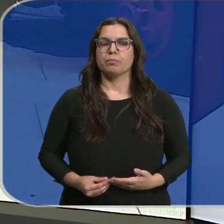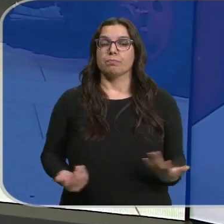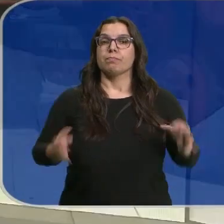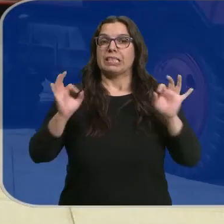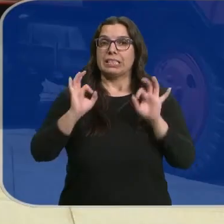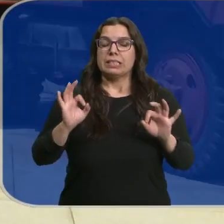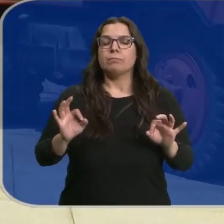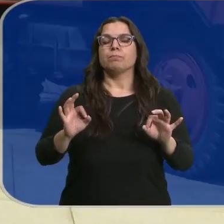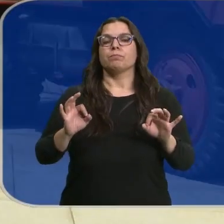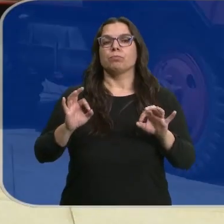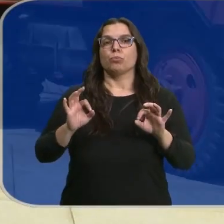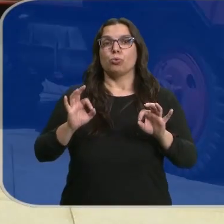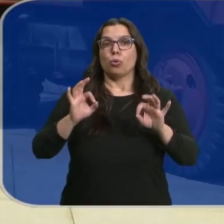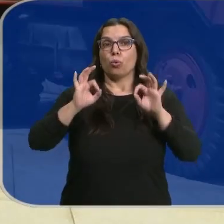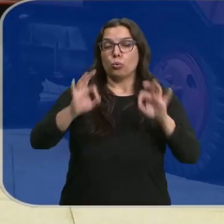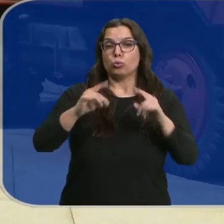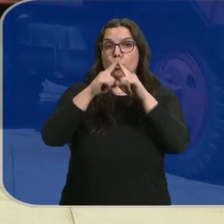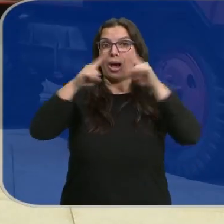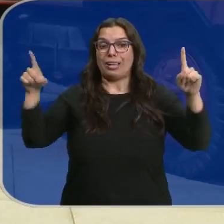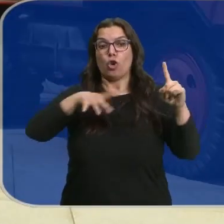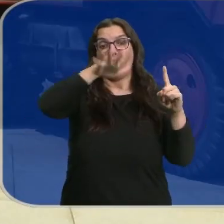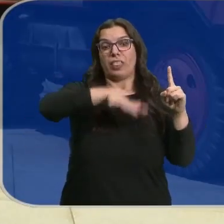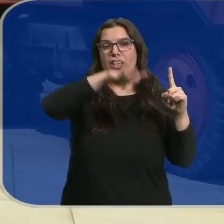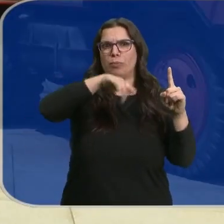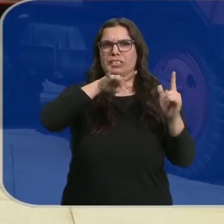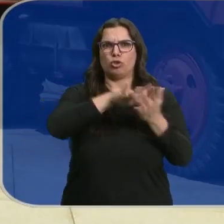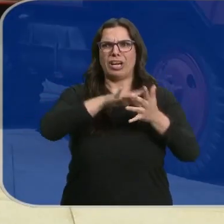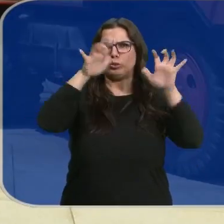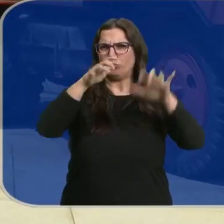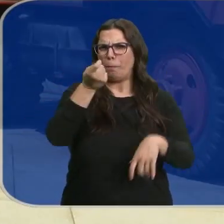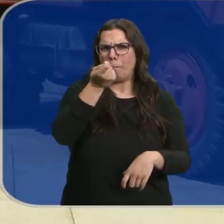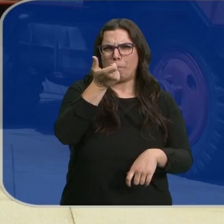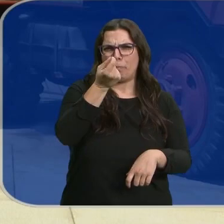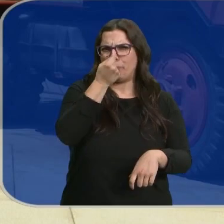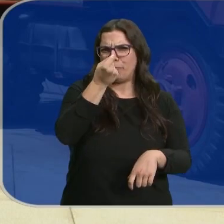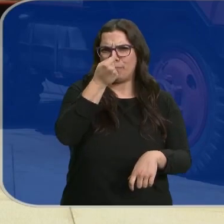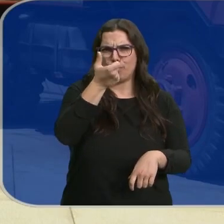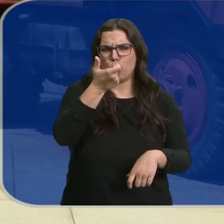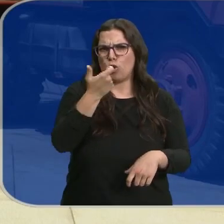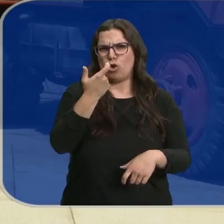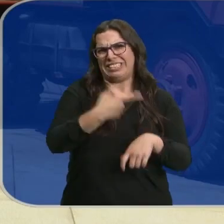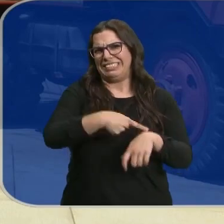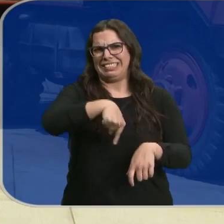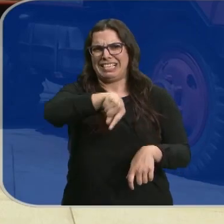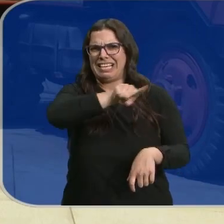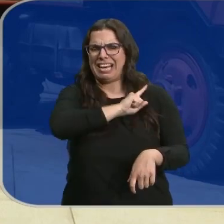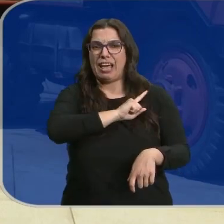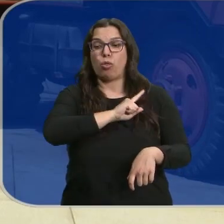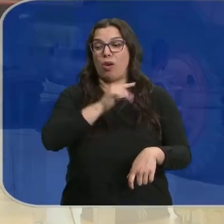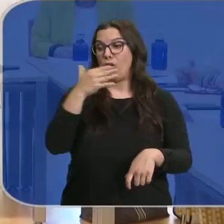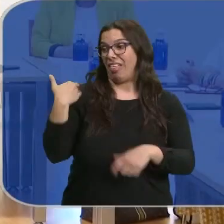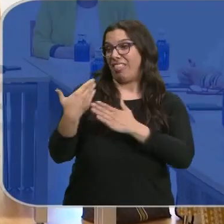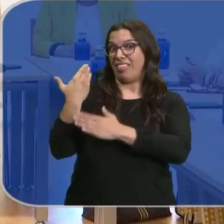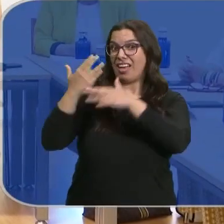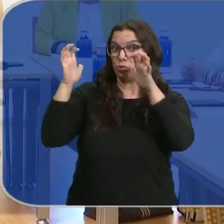Sí, concretamente en los primeros 5 meses del año, que han sido excepcionalmente secos en toda la comunidad. Ni siquiera las lluvias y las tormentas de